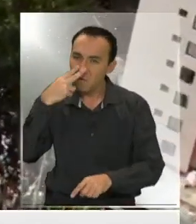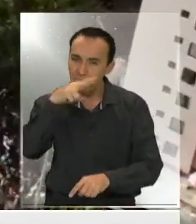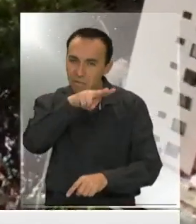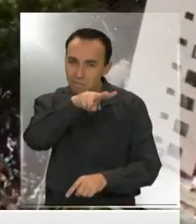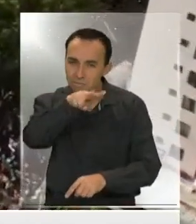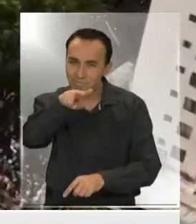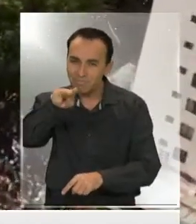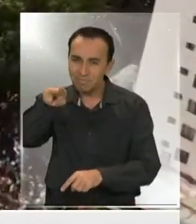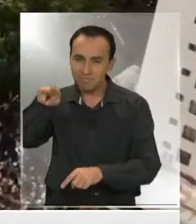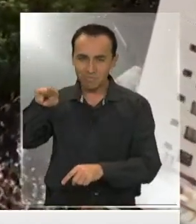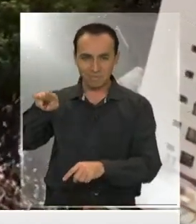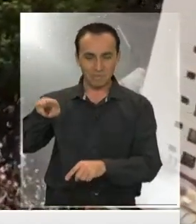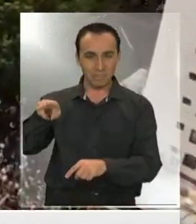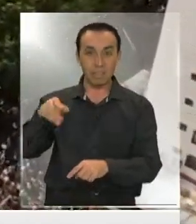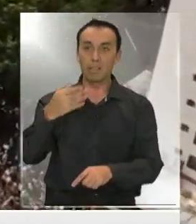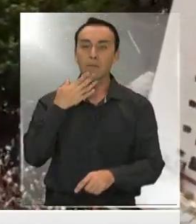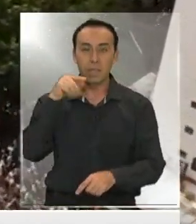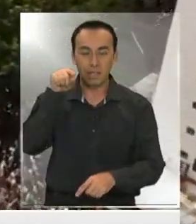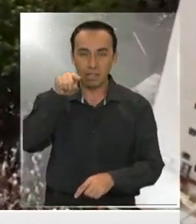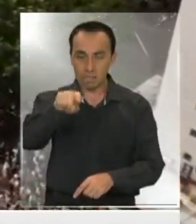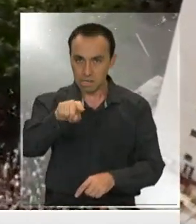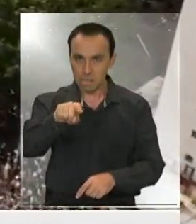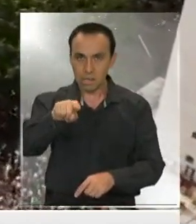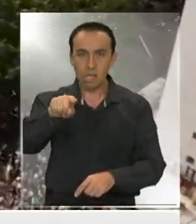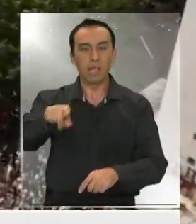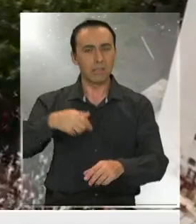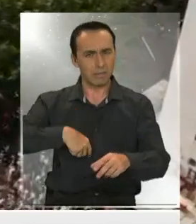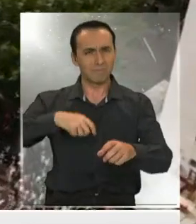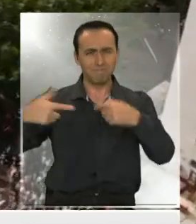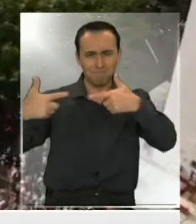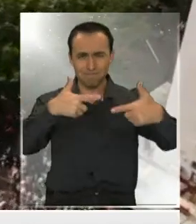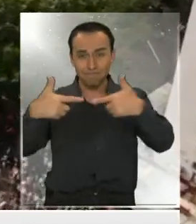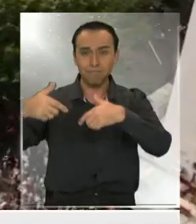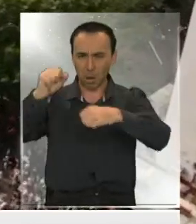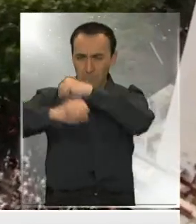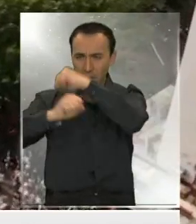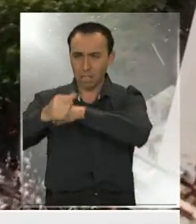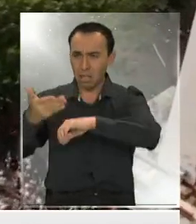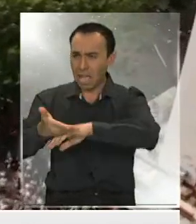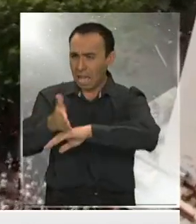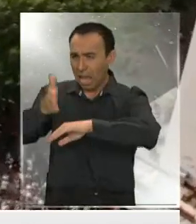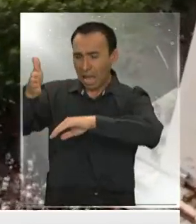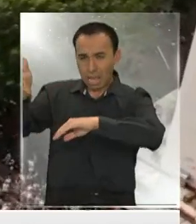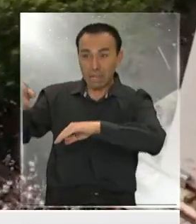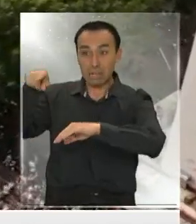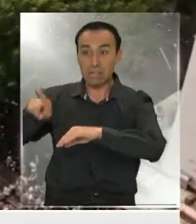mira, vamos a recuperar el tema del debate sobre los empresarios, porque mucho más allá, obviamente, que Andrónico Luksic, lo que él